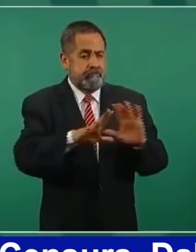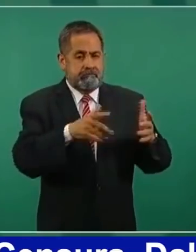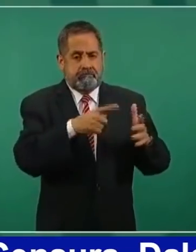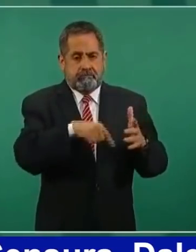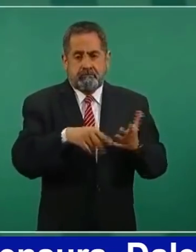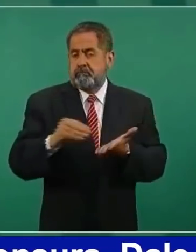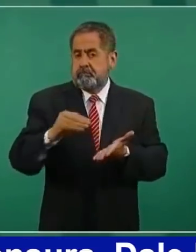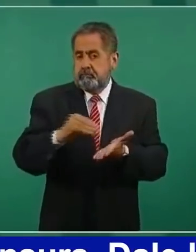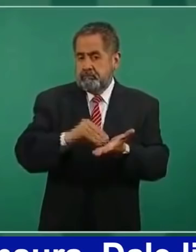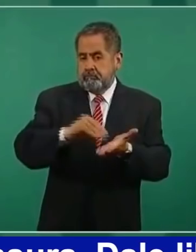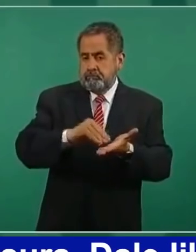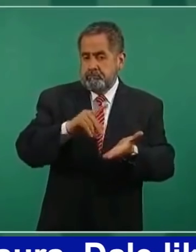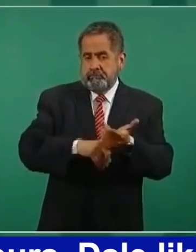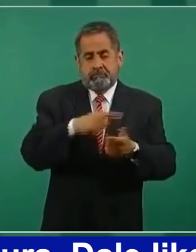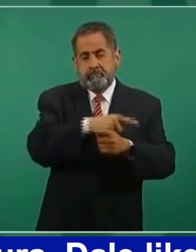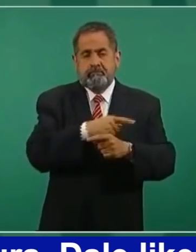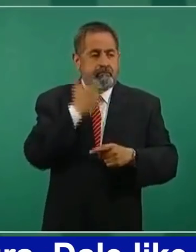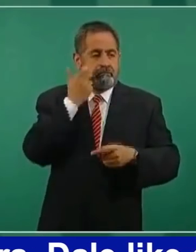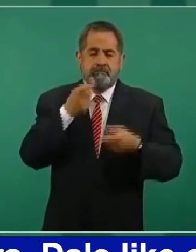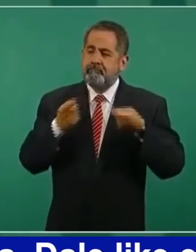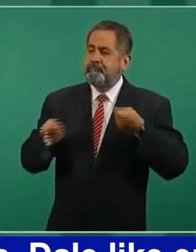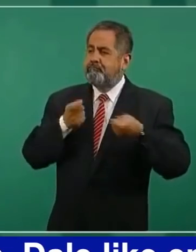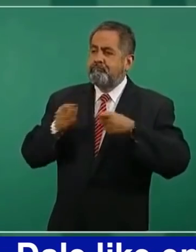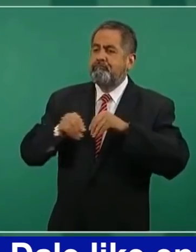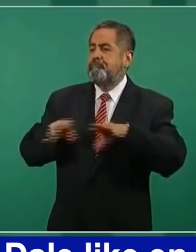que todavía siguen queriendo